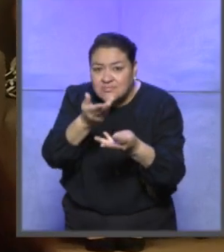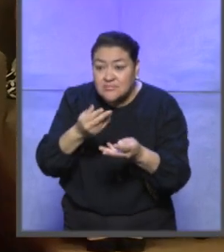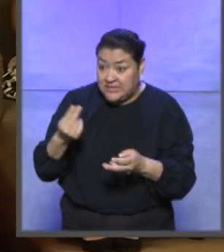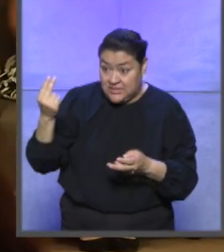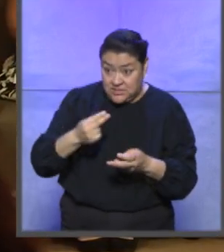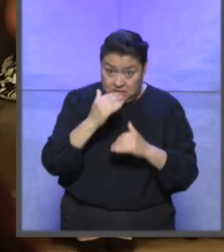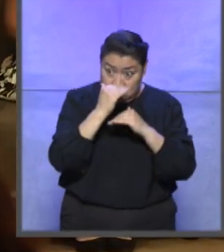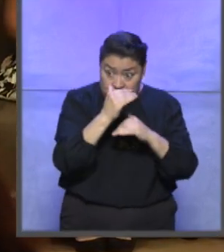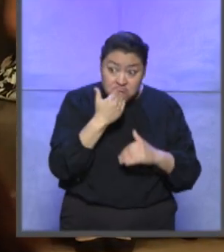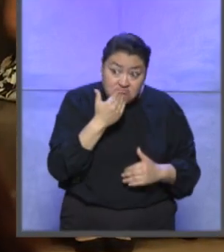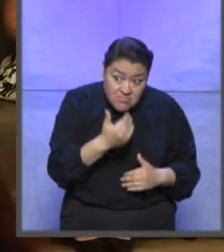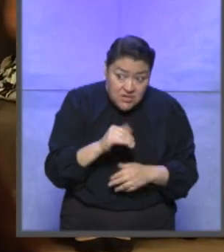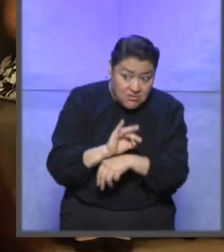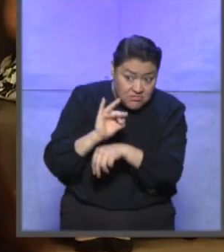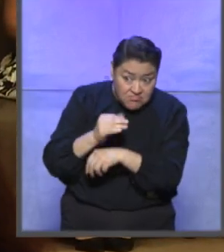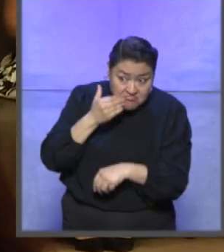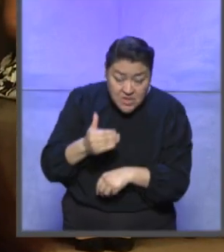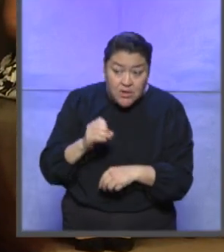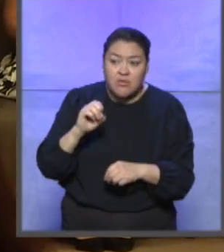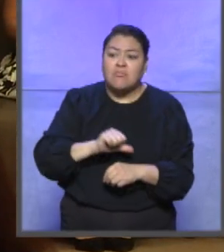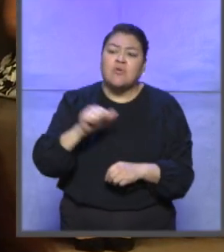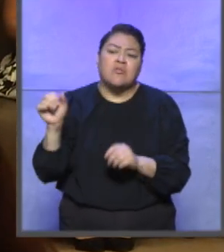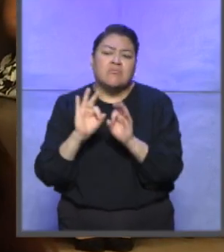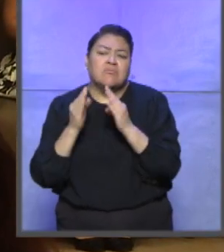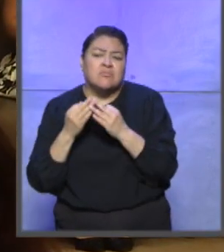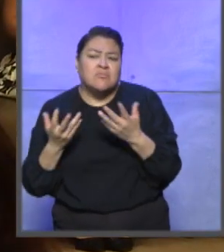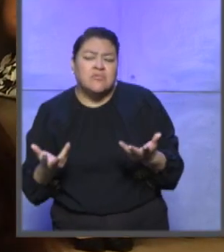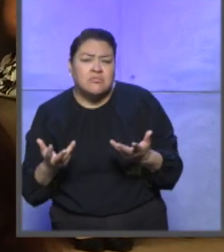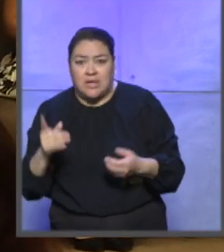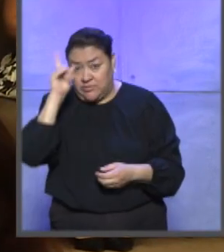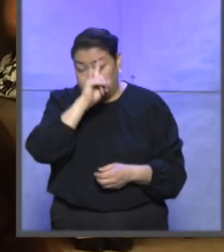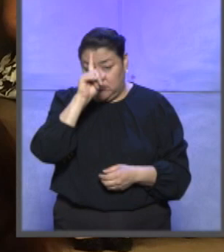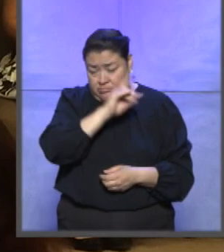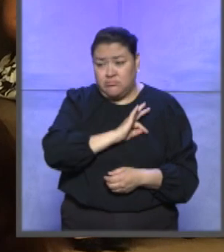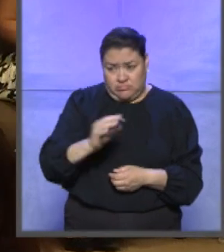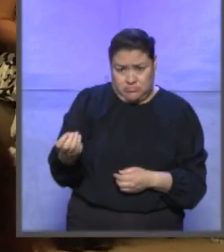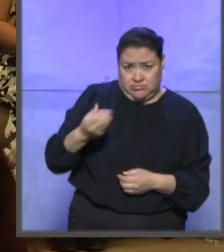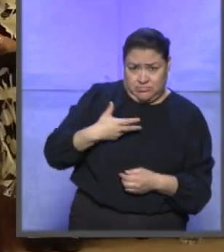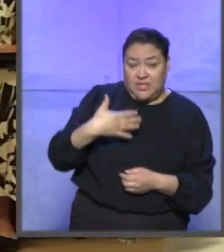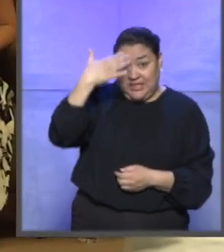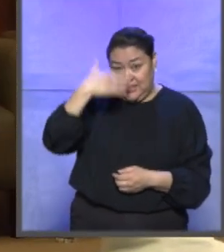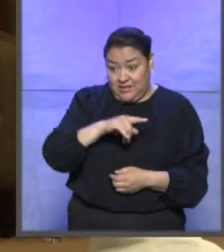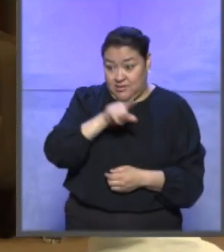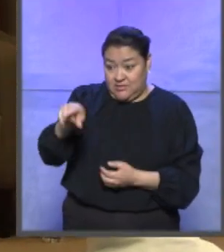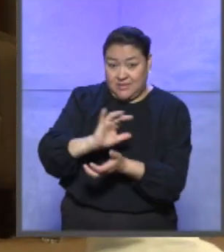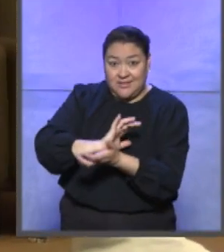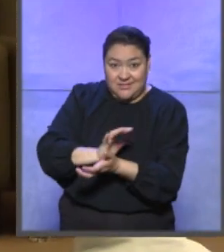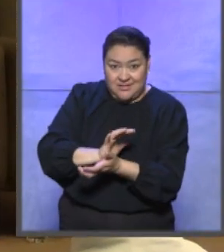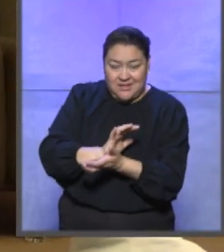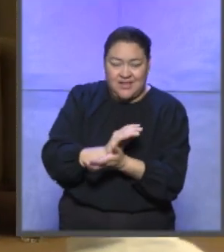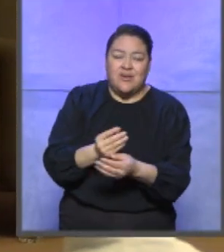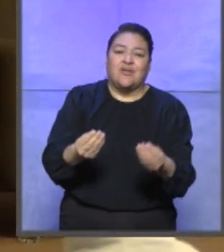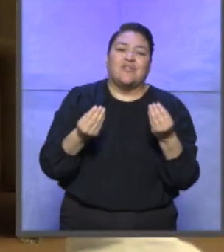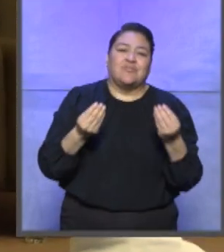cuota está dando el efecto que esperamos o a lo mejor falta impulsar alguna otra cosa. Sabemos que la discriminación sigue